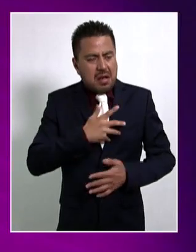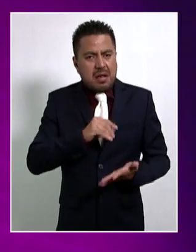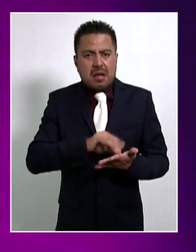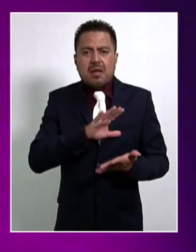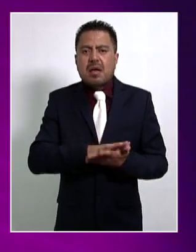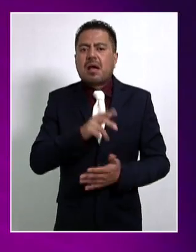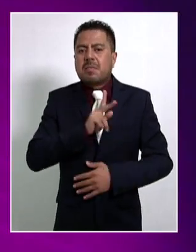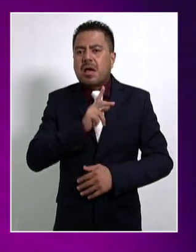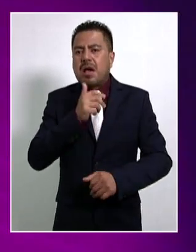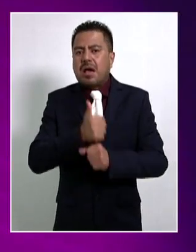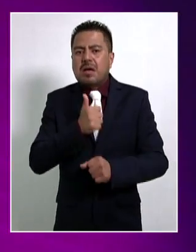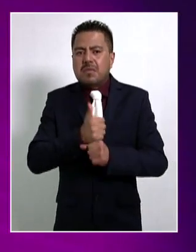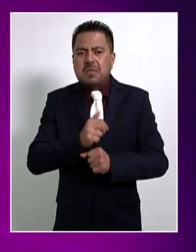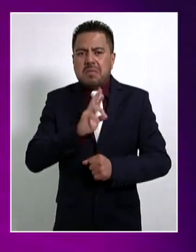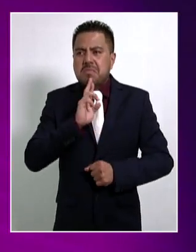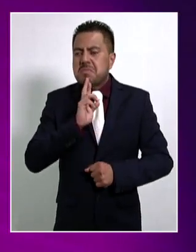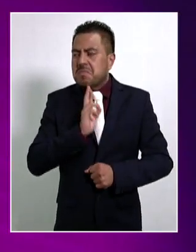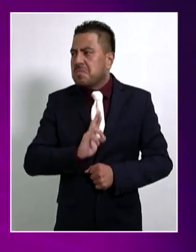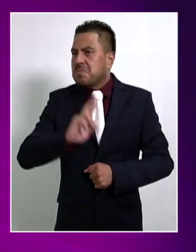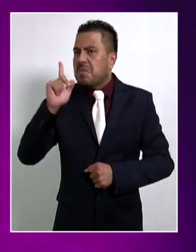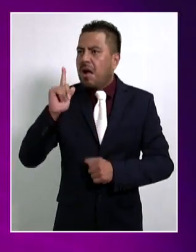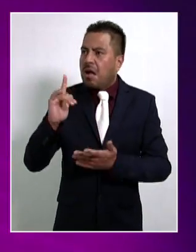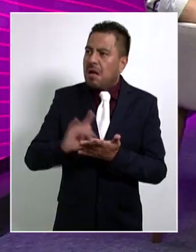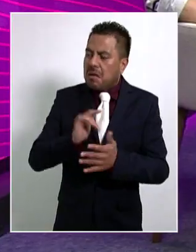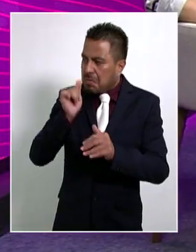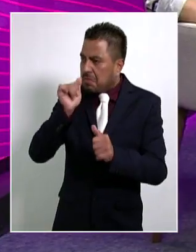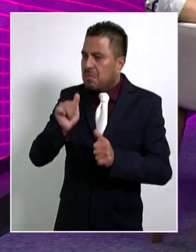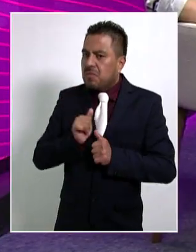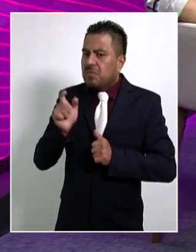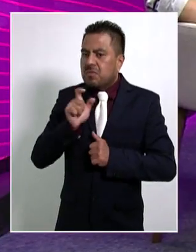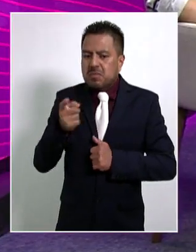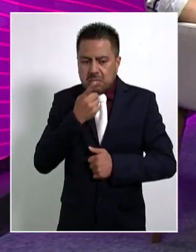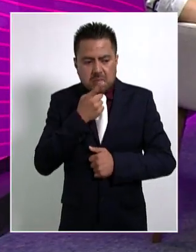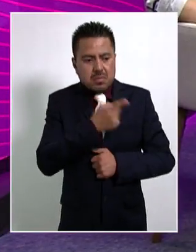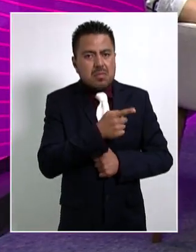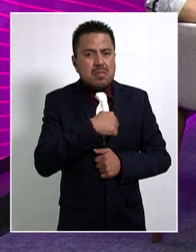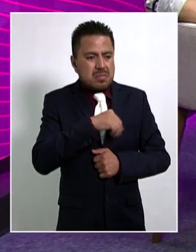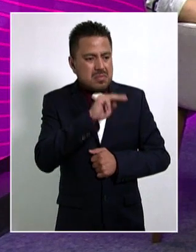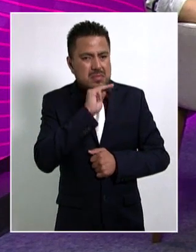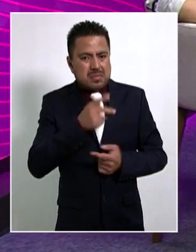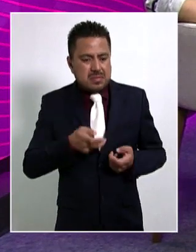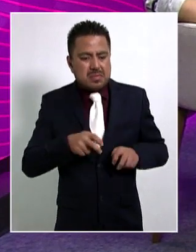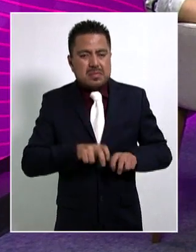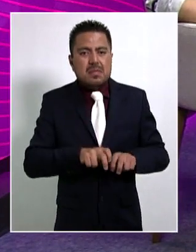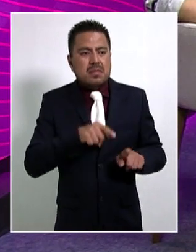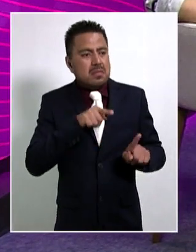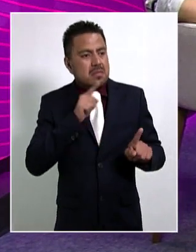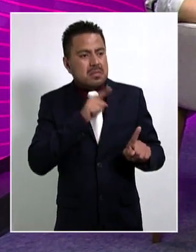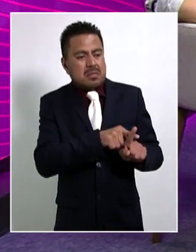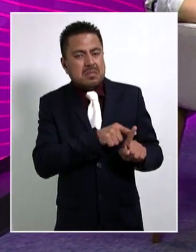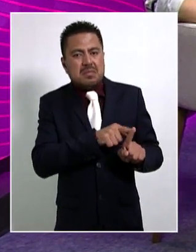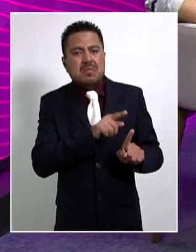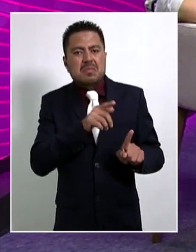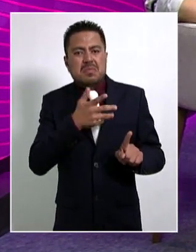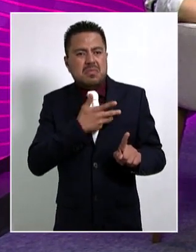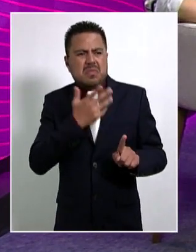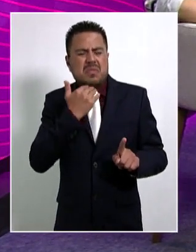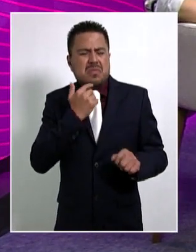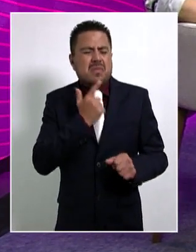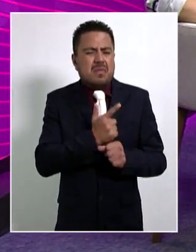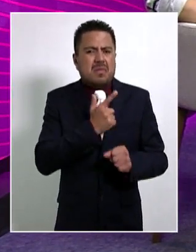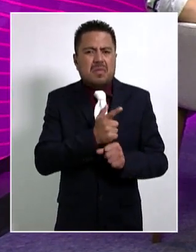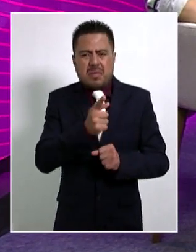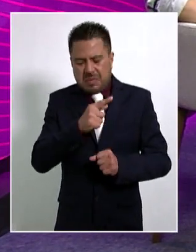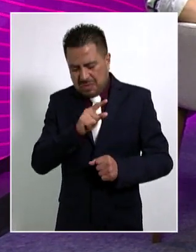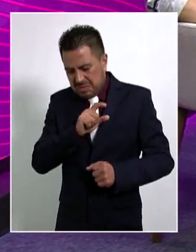mi abuela fue la que mejor lo tomó. Cuando le dijo a mi madre aquí presente, ya se veía venir, que no te quisieras dar cuenta era